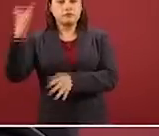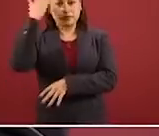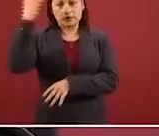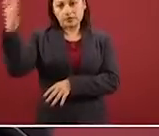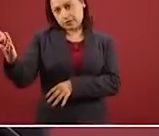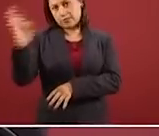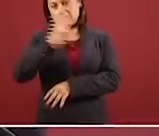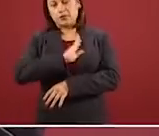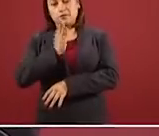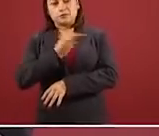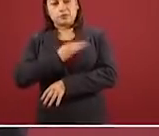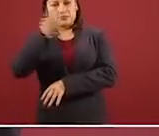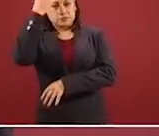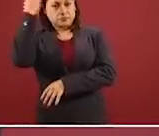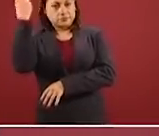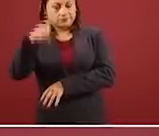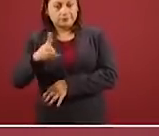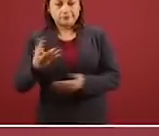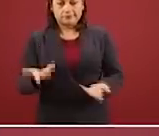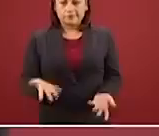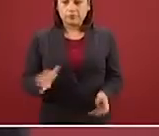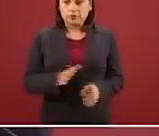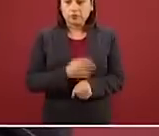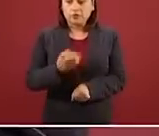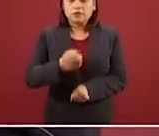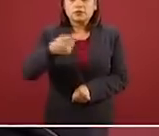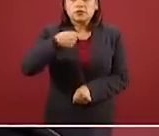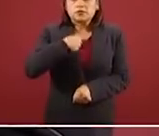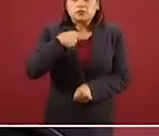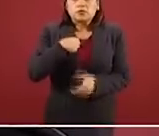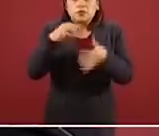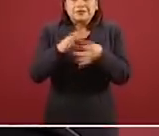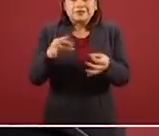Por eso hablo de que no hay precedente